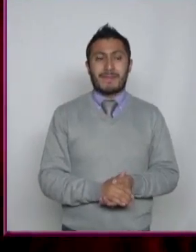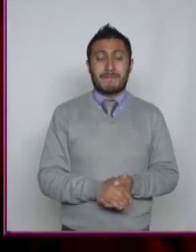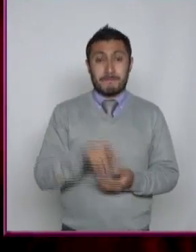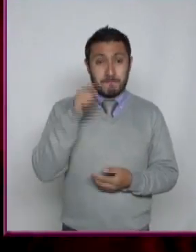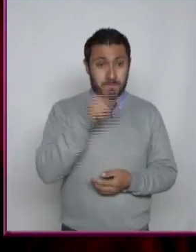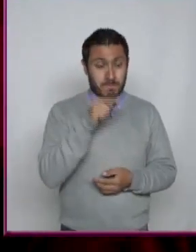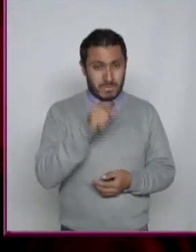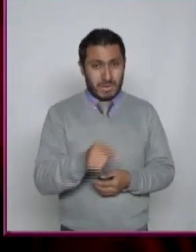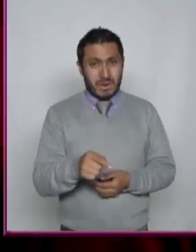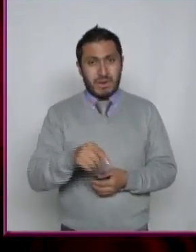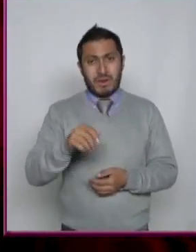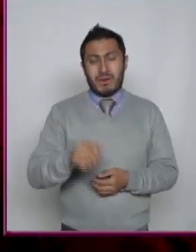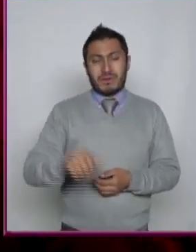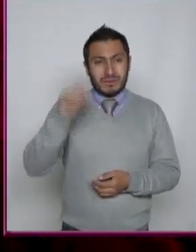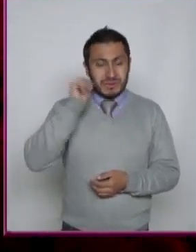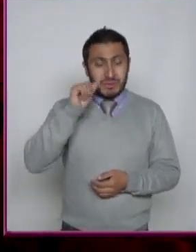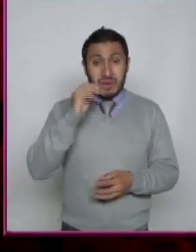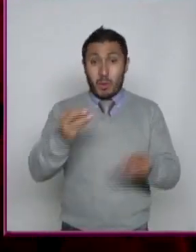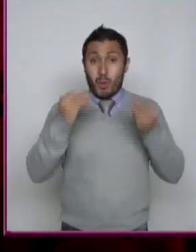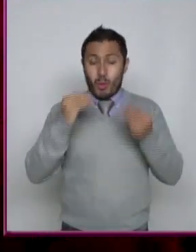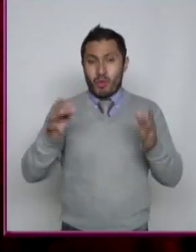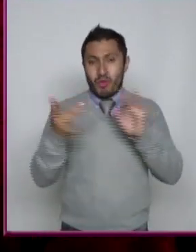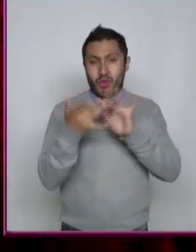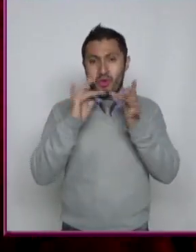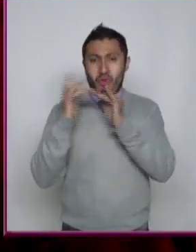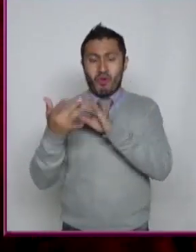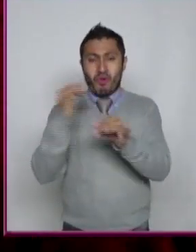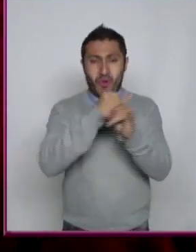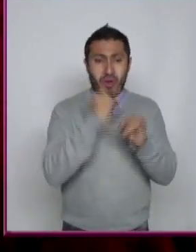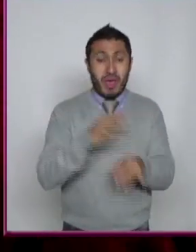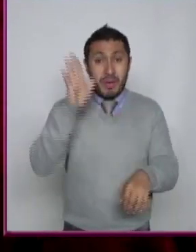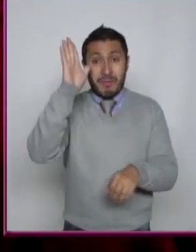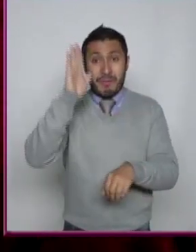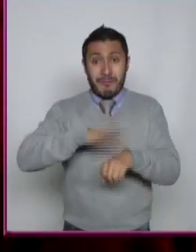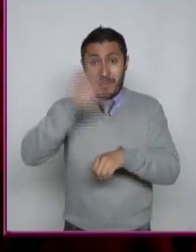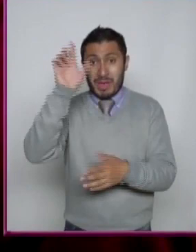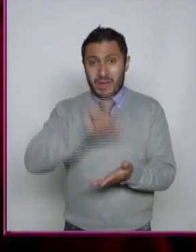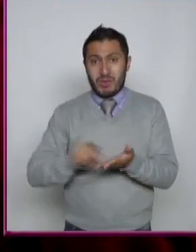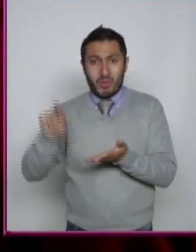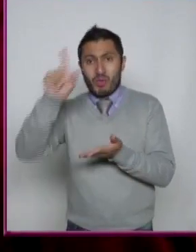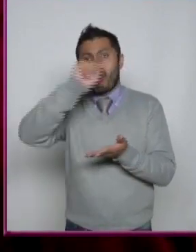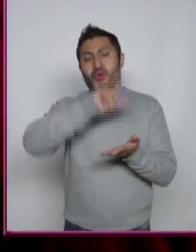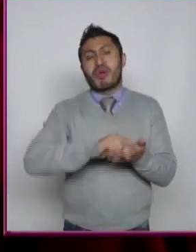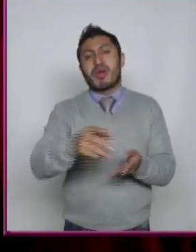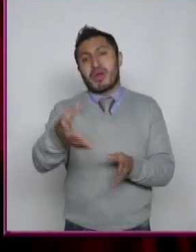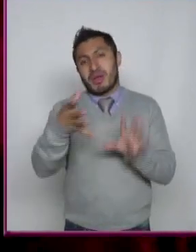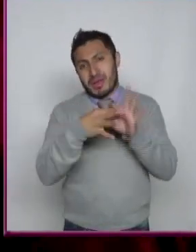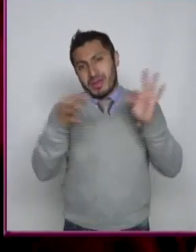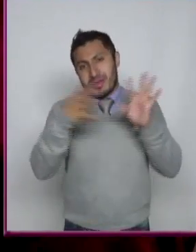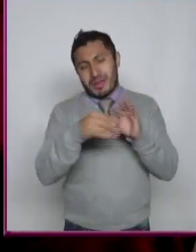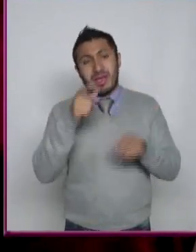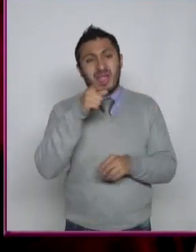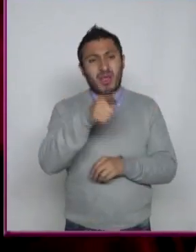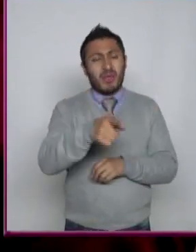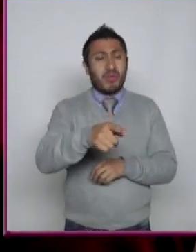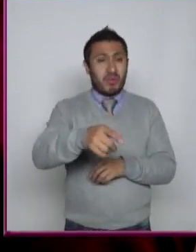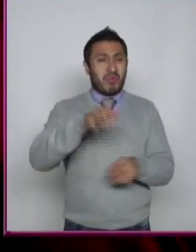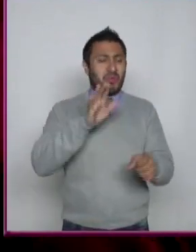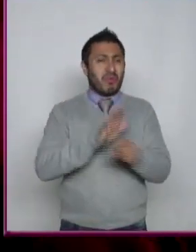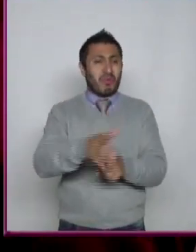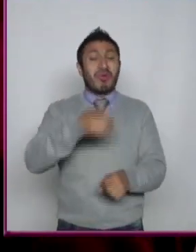muy activo en redes sociales, sobre todo en Twitter. Cuéntanos un poco de qué te expresan los jóvenes